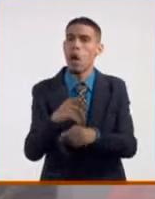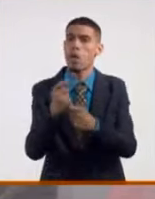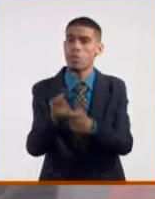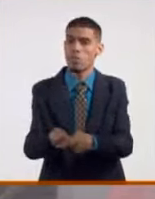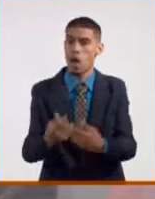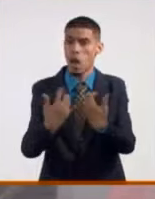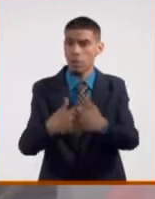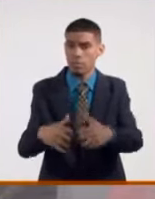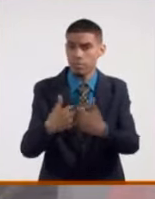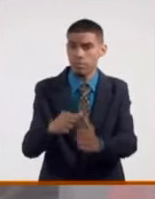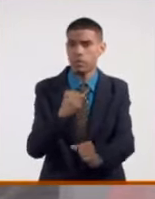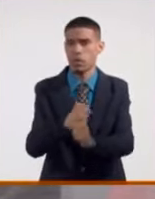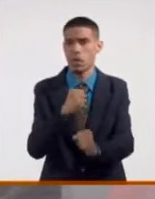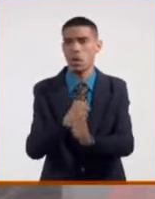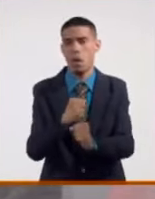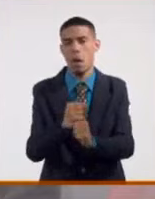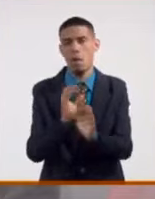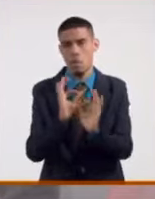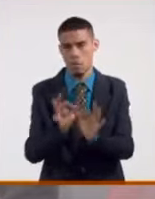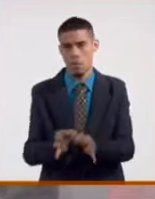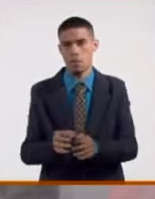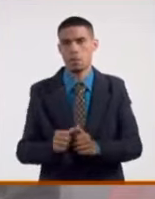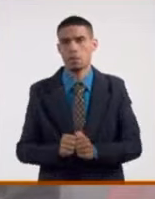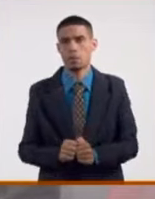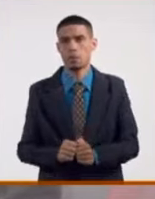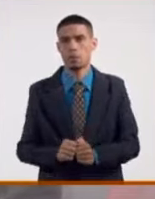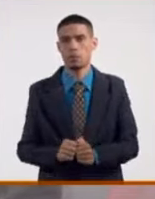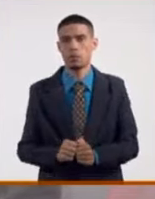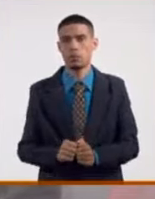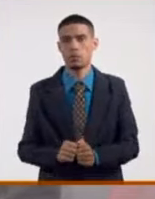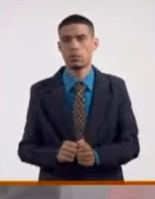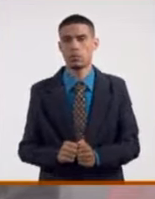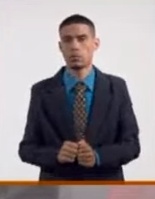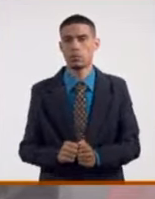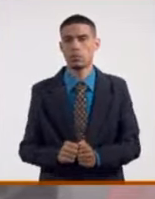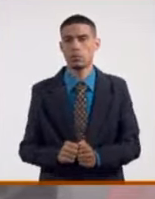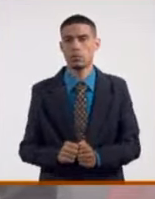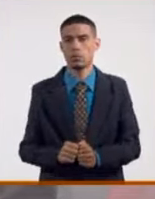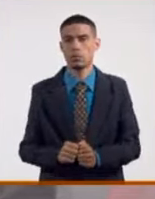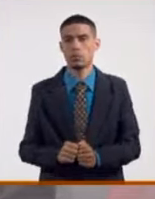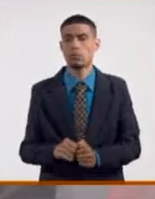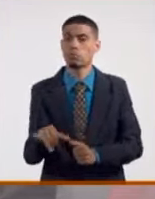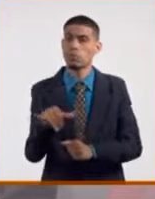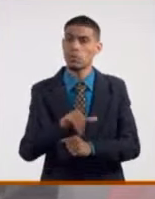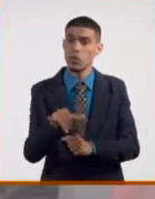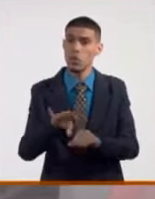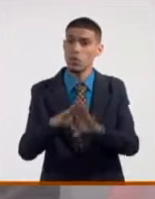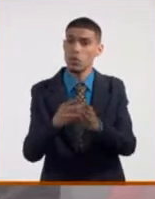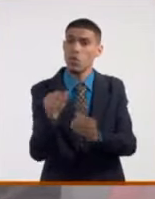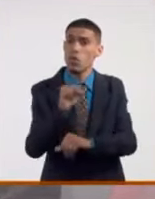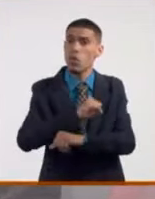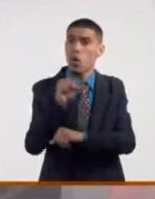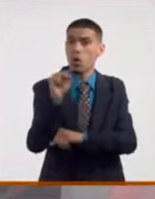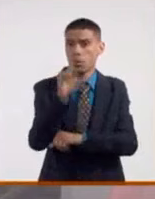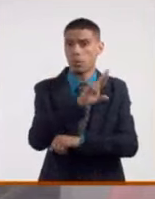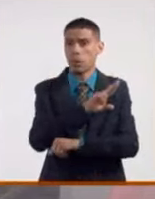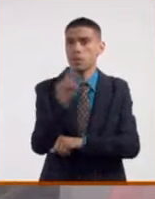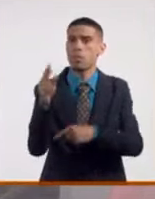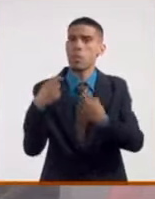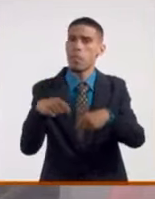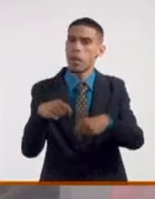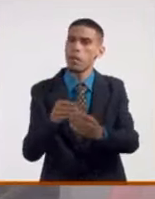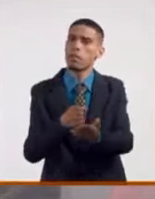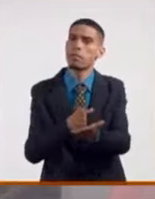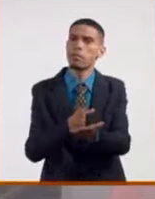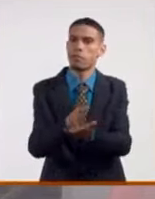trabajo van por ese camino y por esa vía entonces eh sostener nuestras conquistas sociales más socialismo es lo que estamos